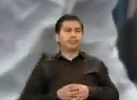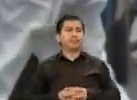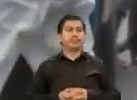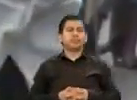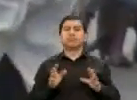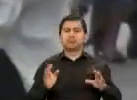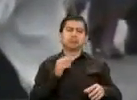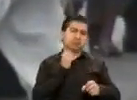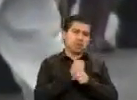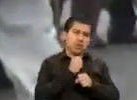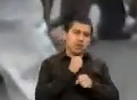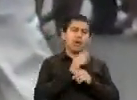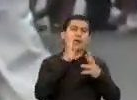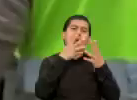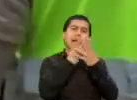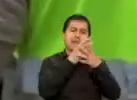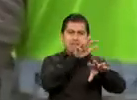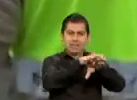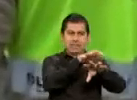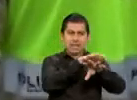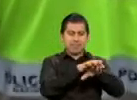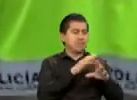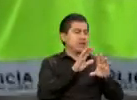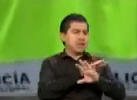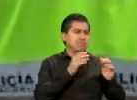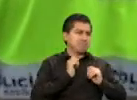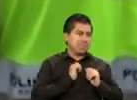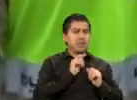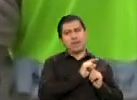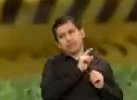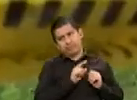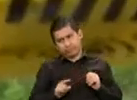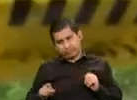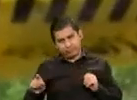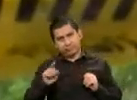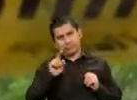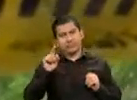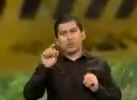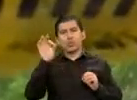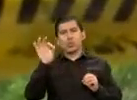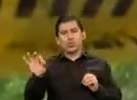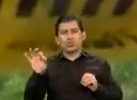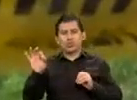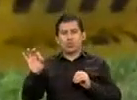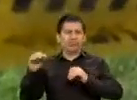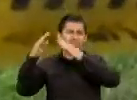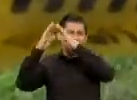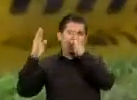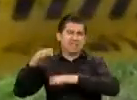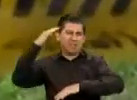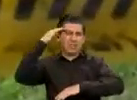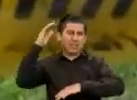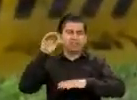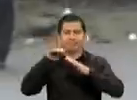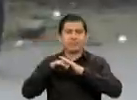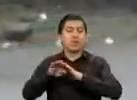Habían terminado su jornada en la cárcel de Machala y llegaban hasta la escuela de formación en Tres Cerritos, en el Cantón Pasaje. Cuando la mujer, que también